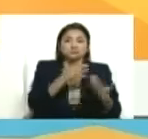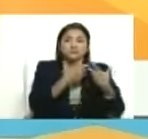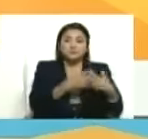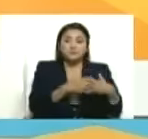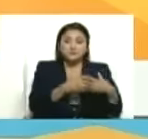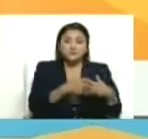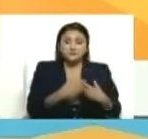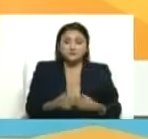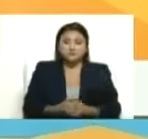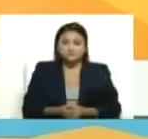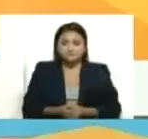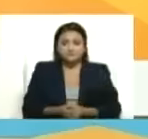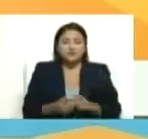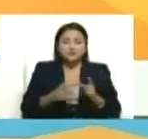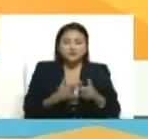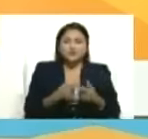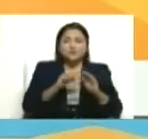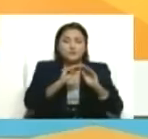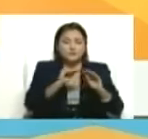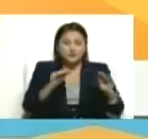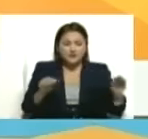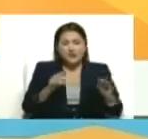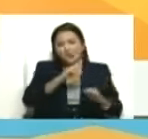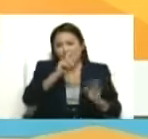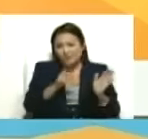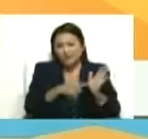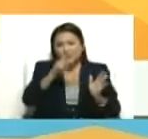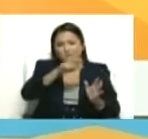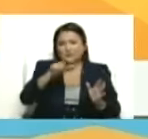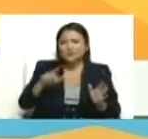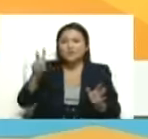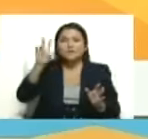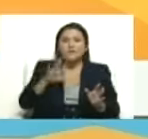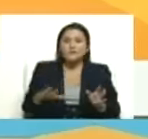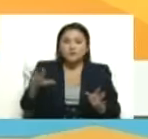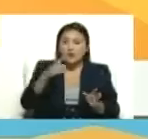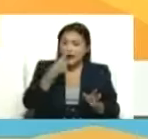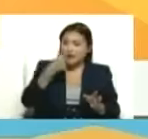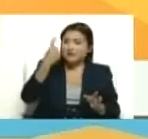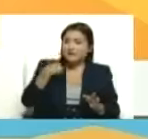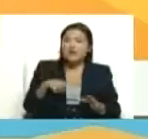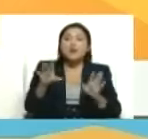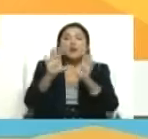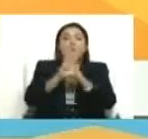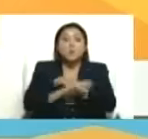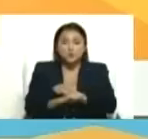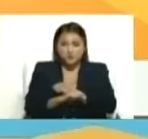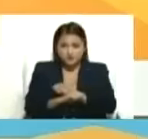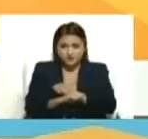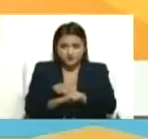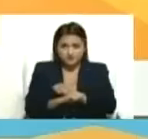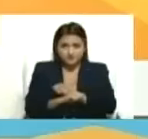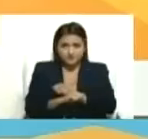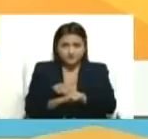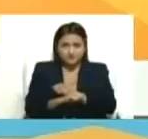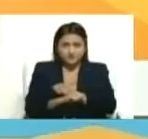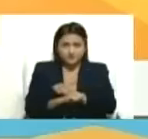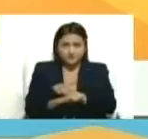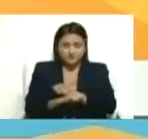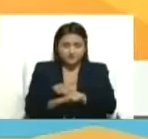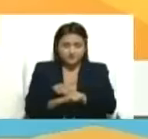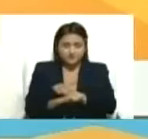móvil y queremos informarle a todo el pueblo de Venezuela que la noche de ayer frente a un Amparo que